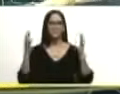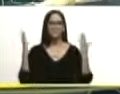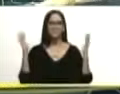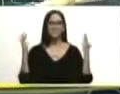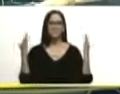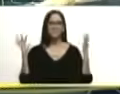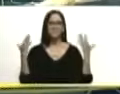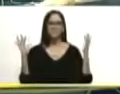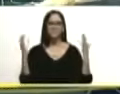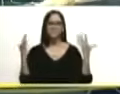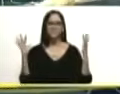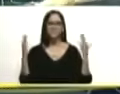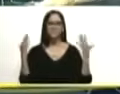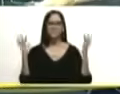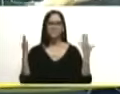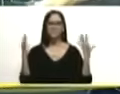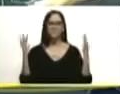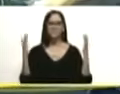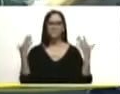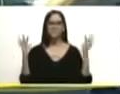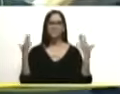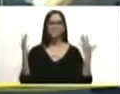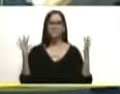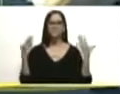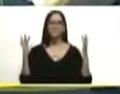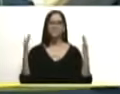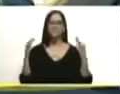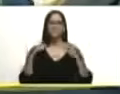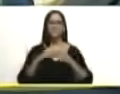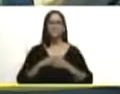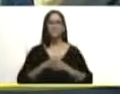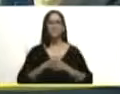Vamos a darle conversadito a esto, Génesis.